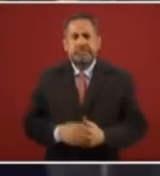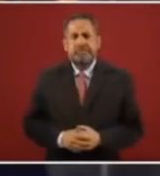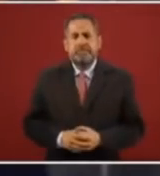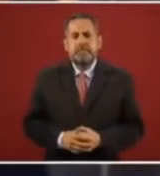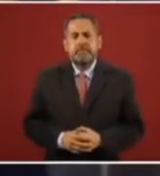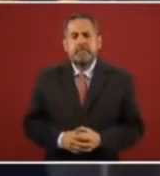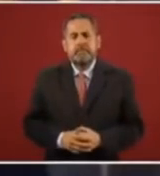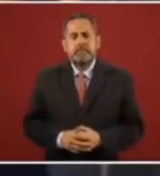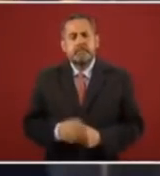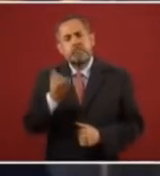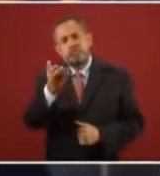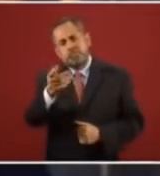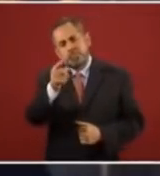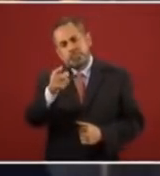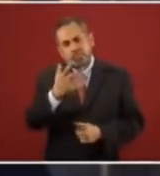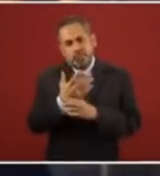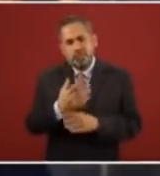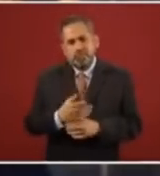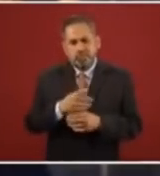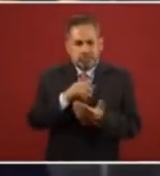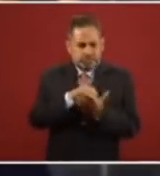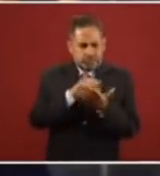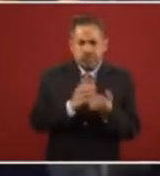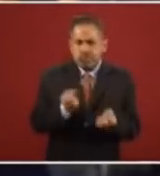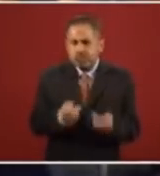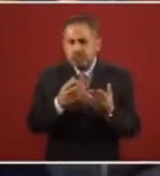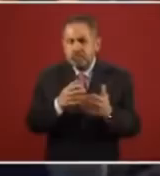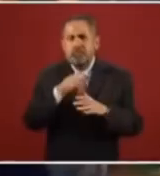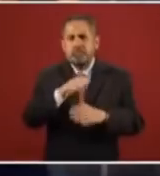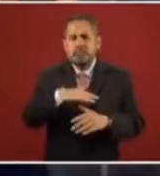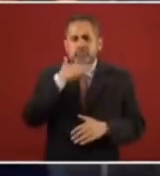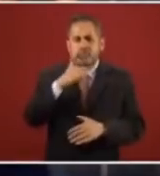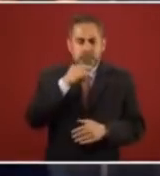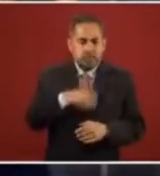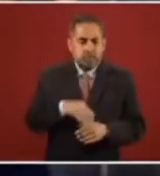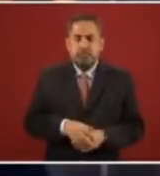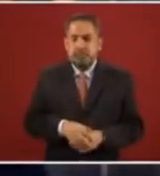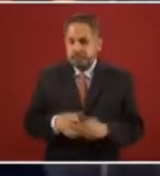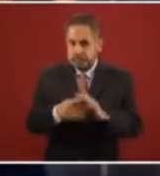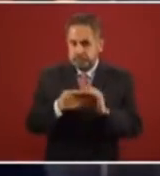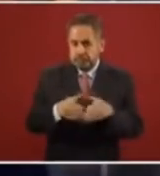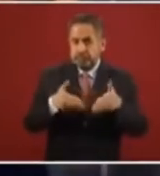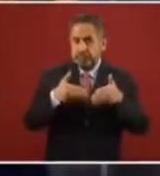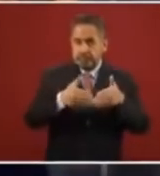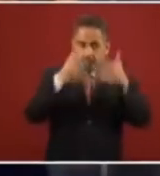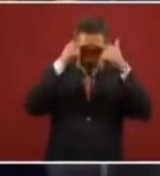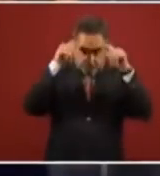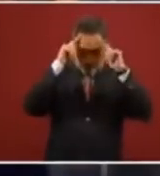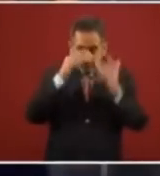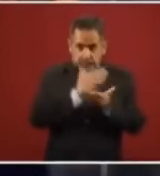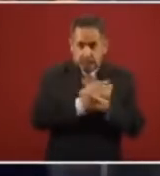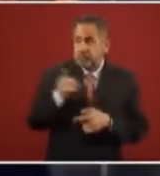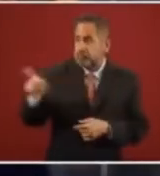Bien, usted pedía datos de corrupción marina mercante. Parece que se detuvo la iniciativa que